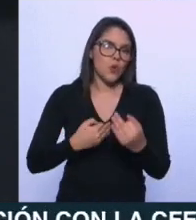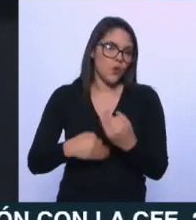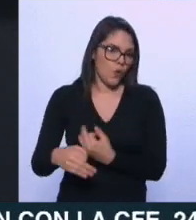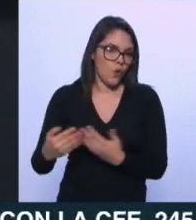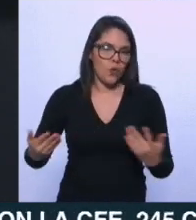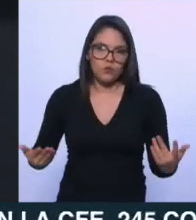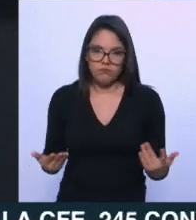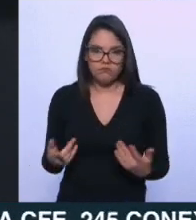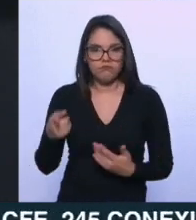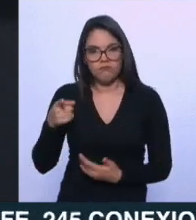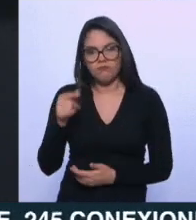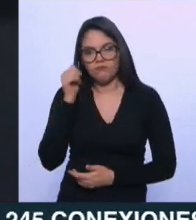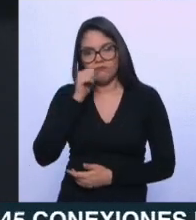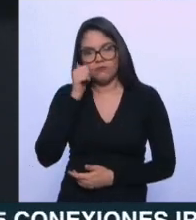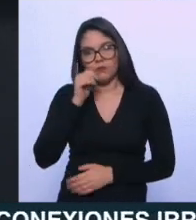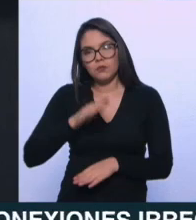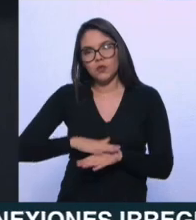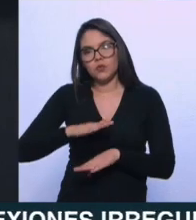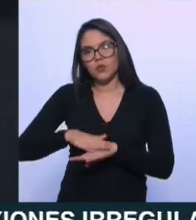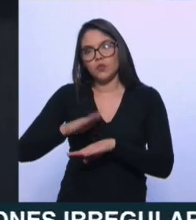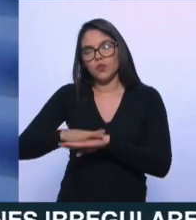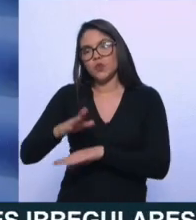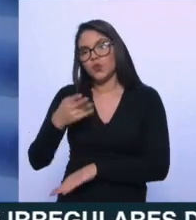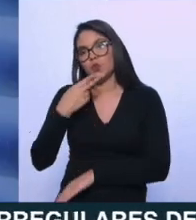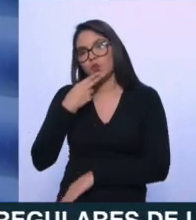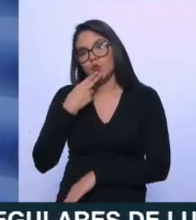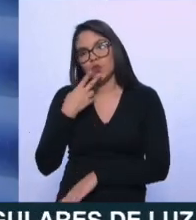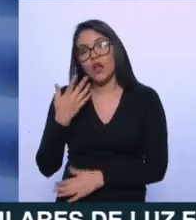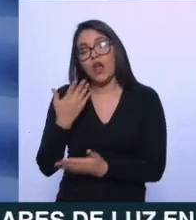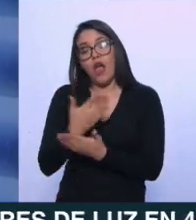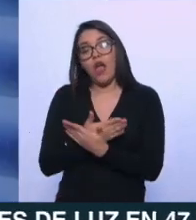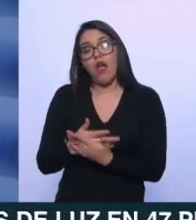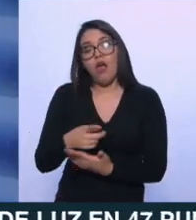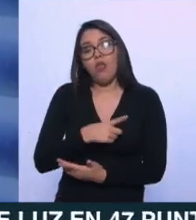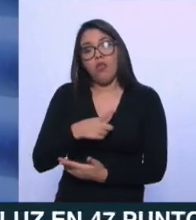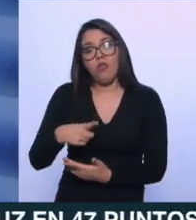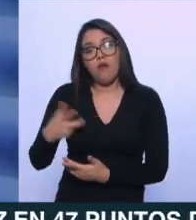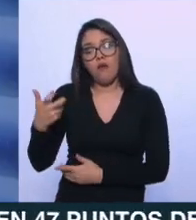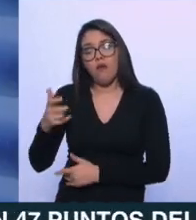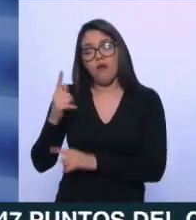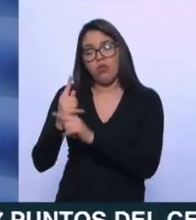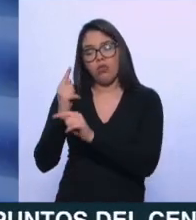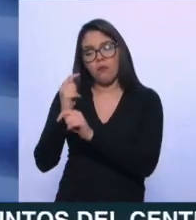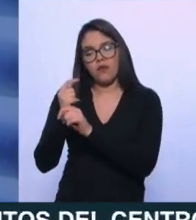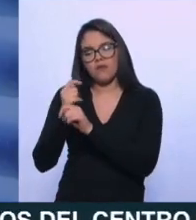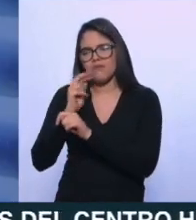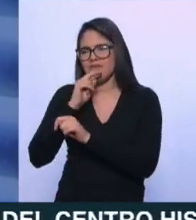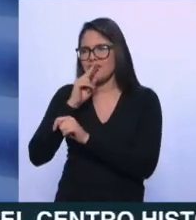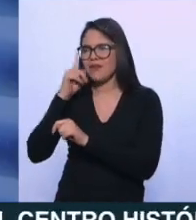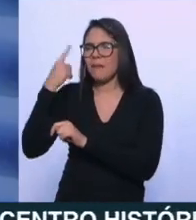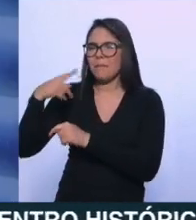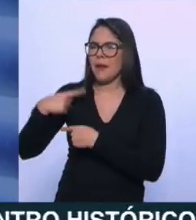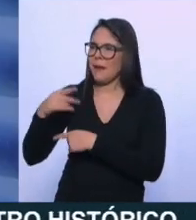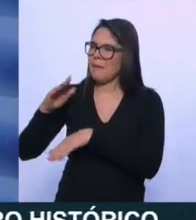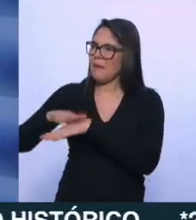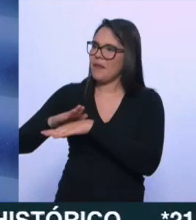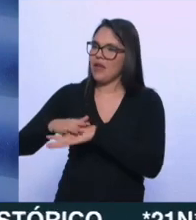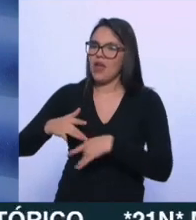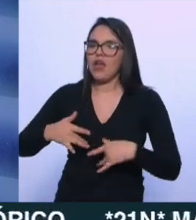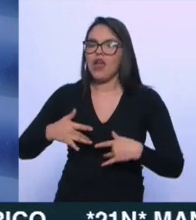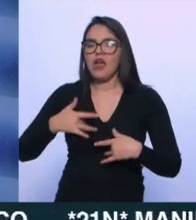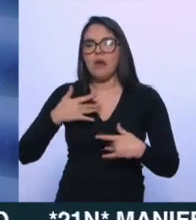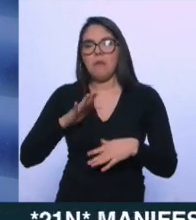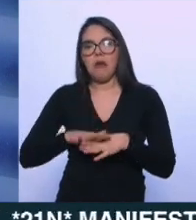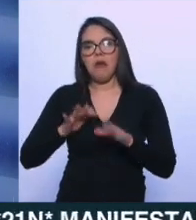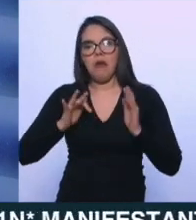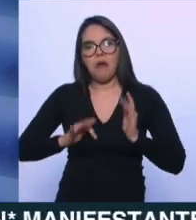usuarios, porque son quienes los utilizan. Claro, y tenemos que hacer el transporte público de muy buena calidad para atraer más pasajeros y que la ciudad se pueda mover